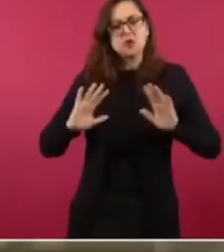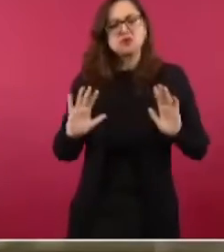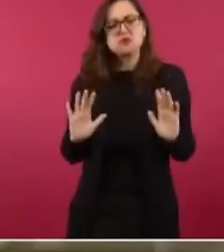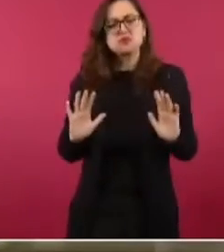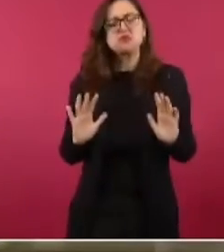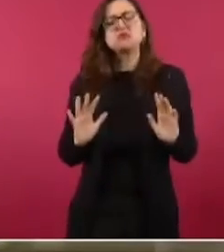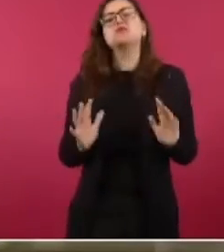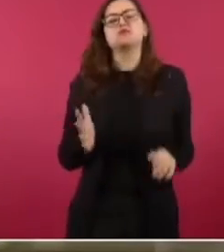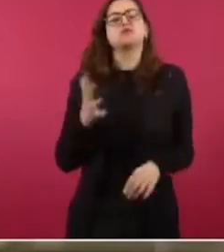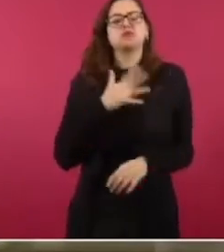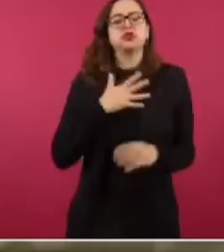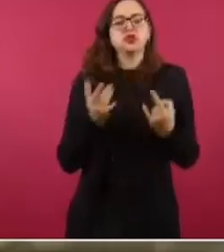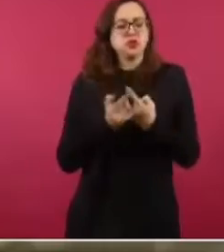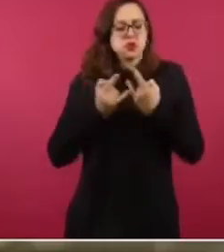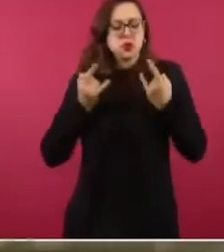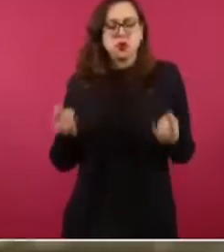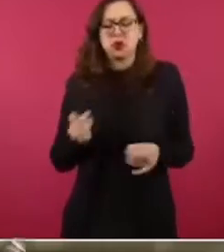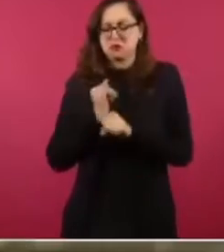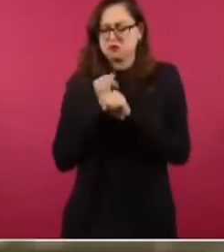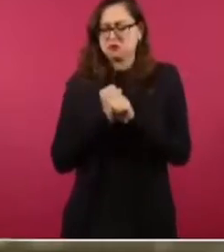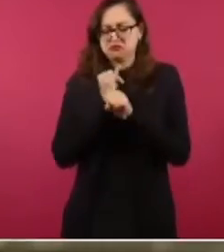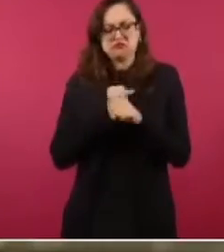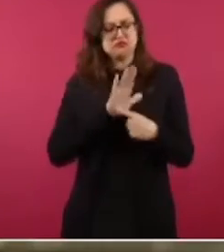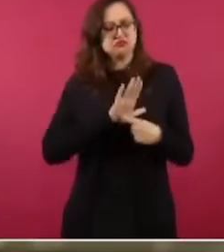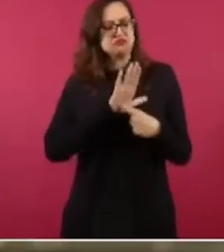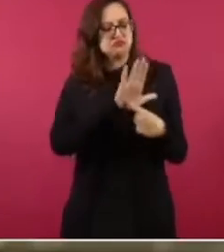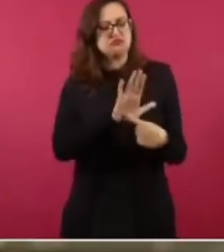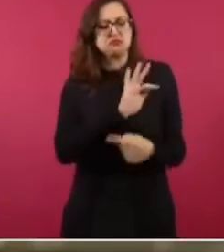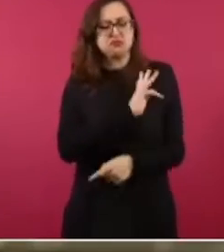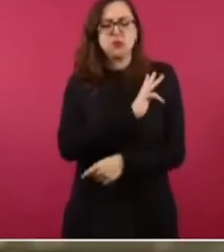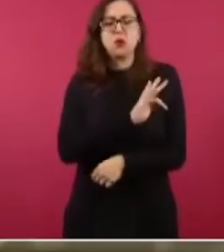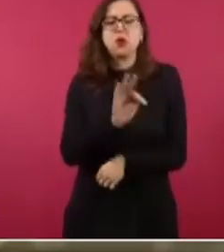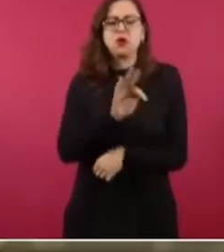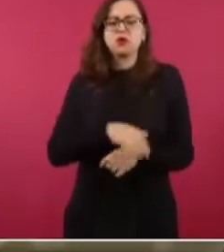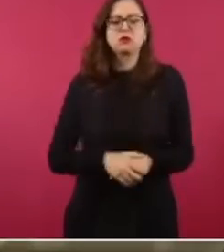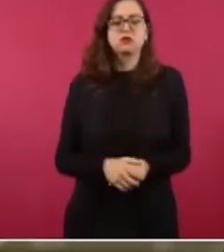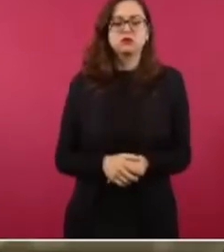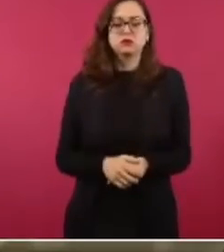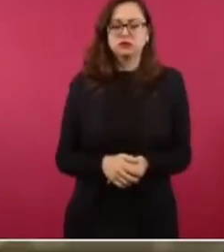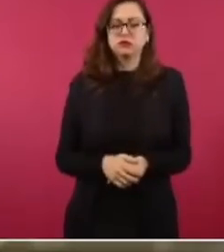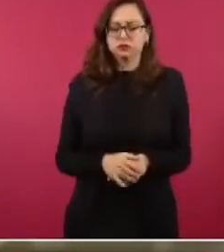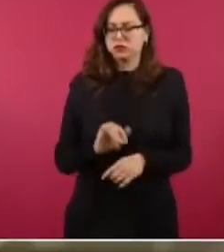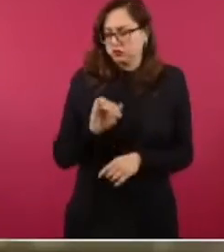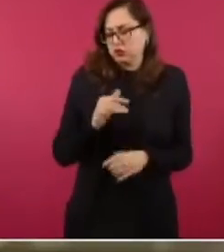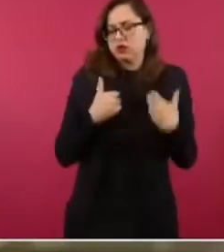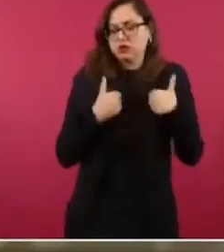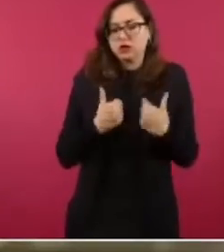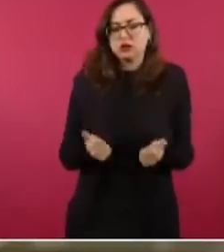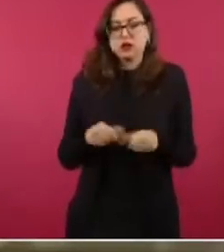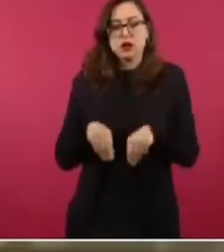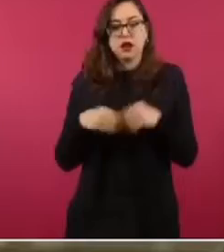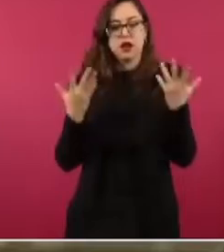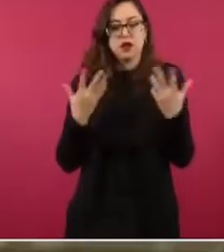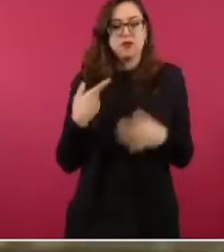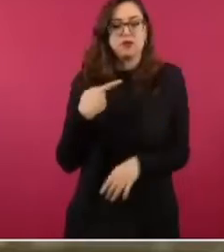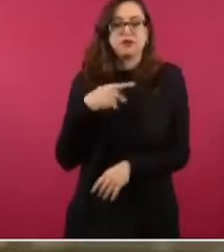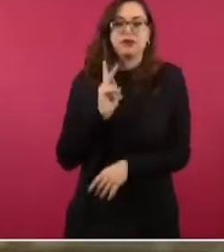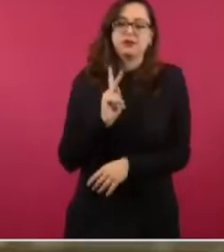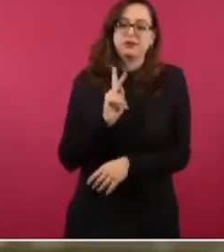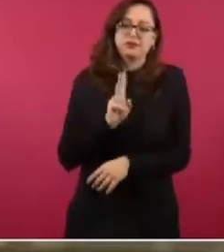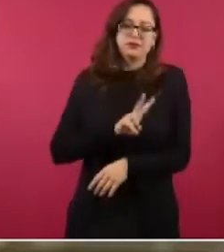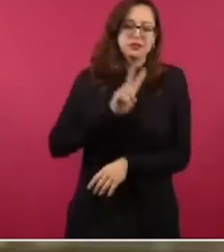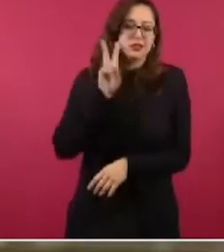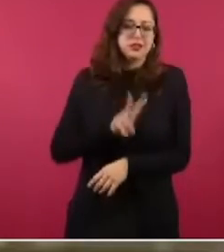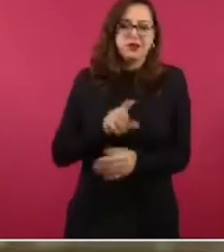Dicen, yo soy profesionista, yo no estoy negado a que me investiguen. Claro, por supuesto. Pero la forma en cómo fueron